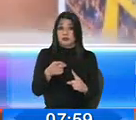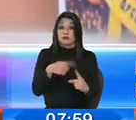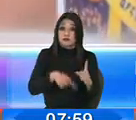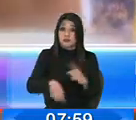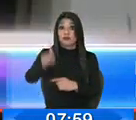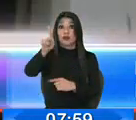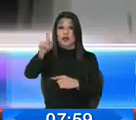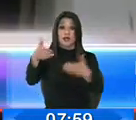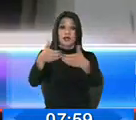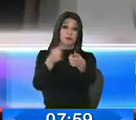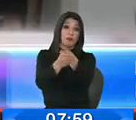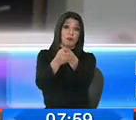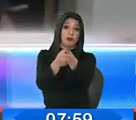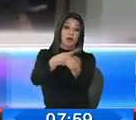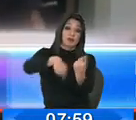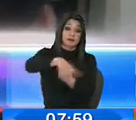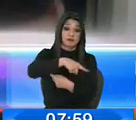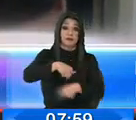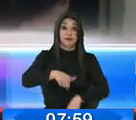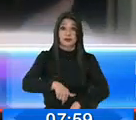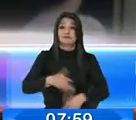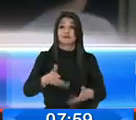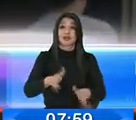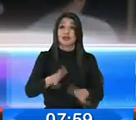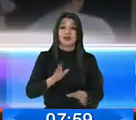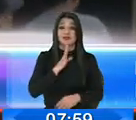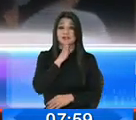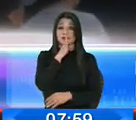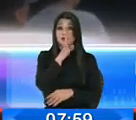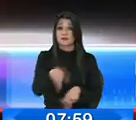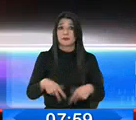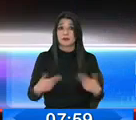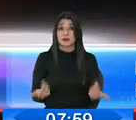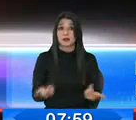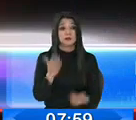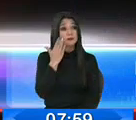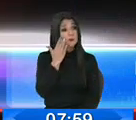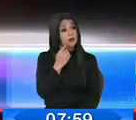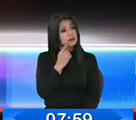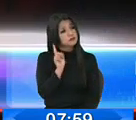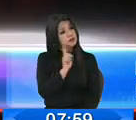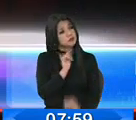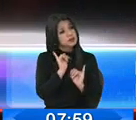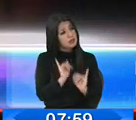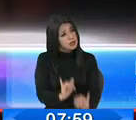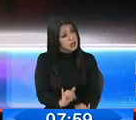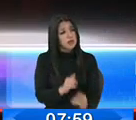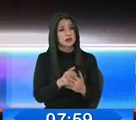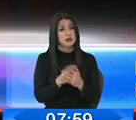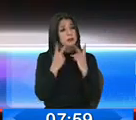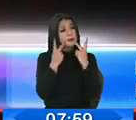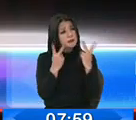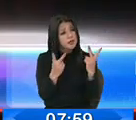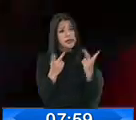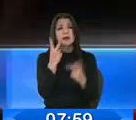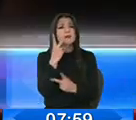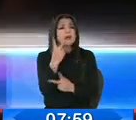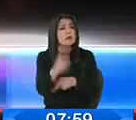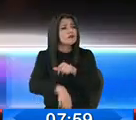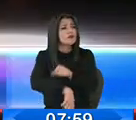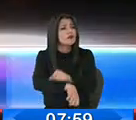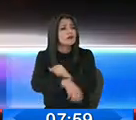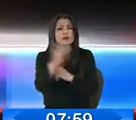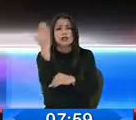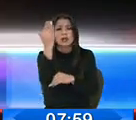viaje para siempre. Siempre viajaba y la madre le decía que no viaje, que miren los partidos por la televisión, pero él,